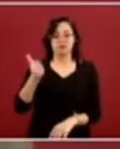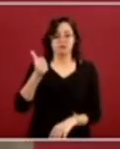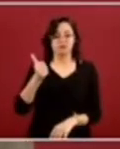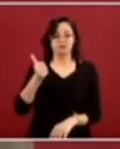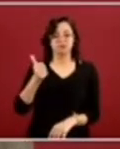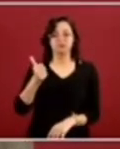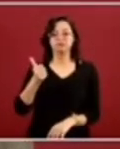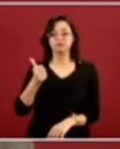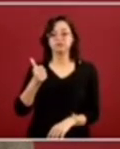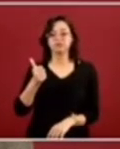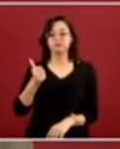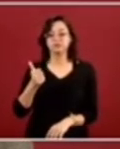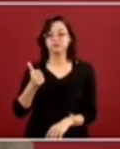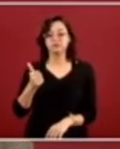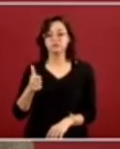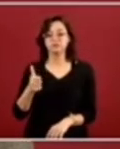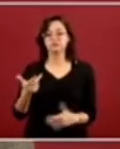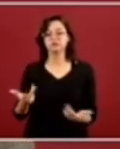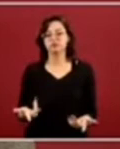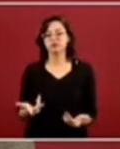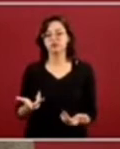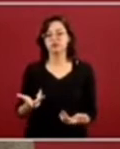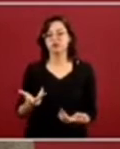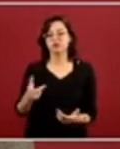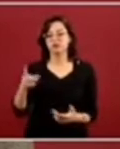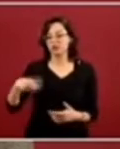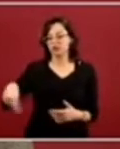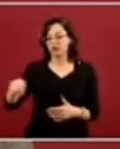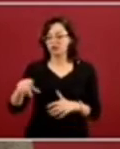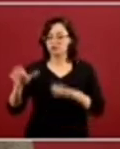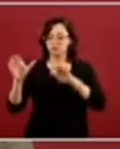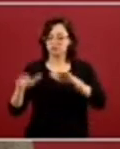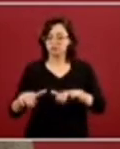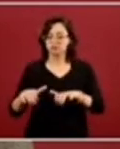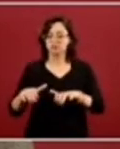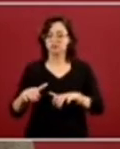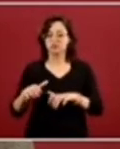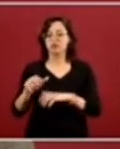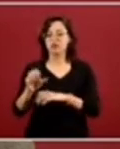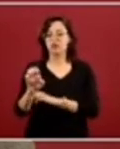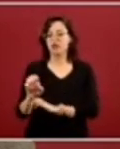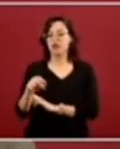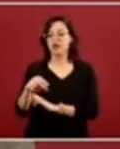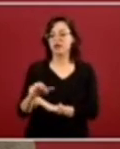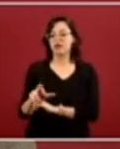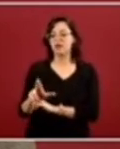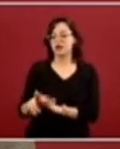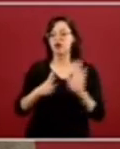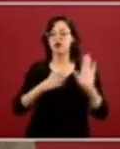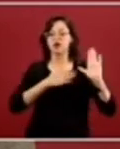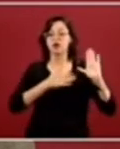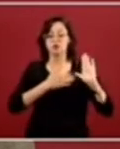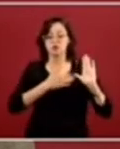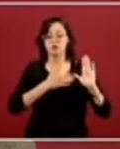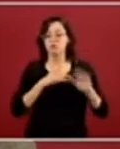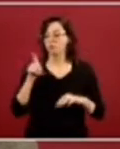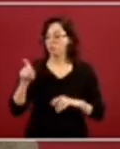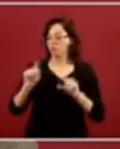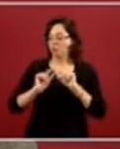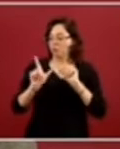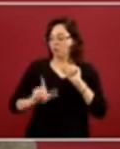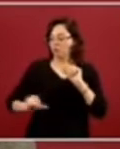el reconocimiento en el Examen Nacional de Residencias Médicas, mejor conocido como ENARM, del compromiso por la patria,